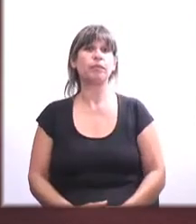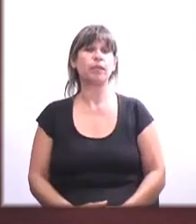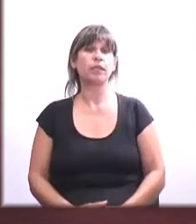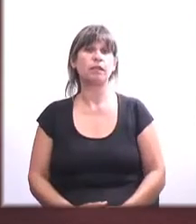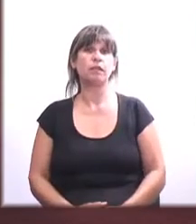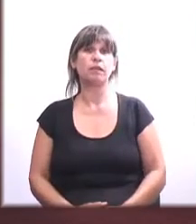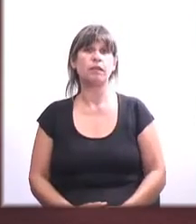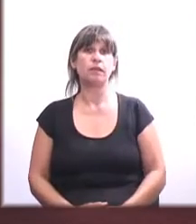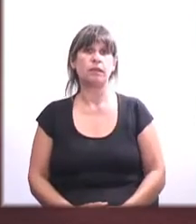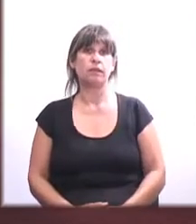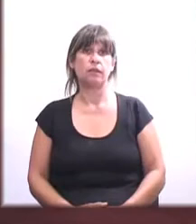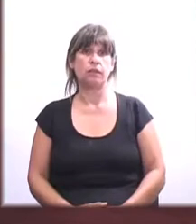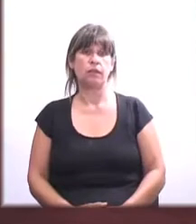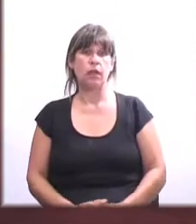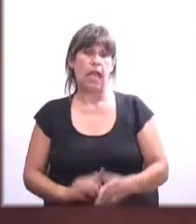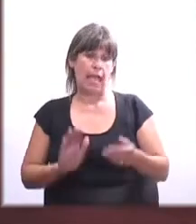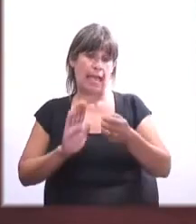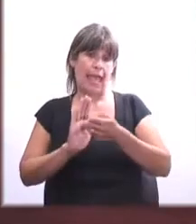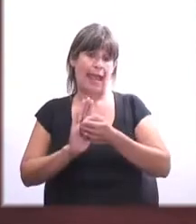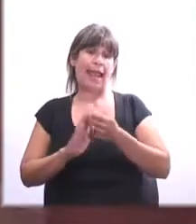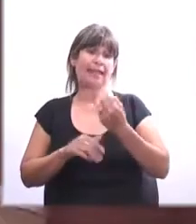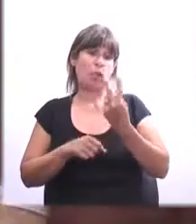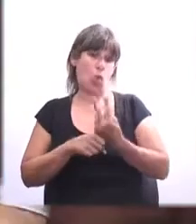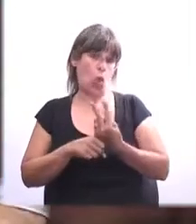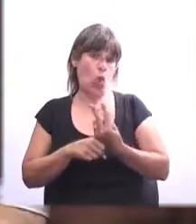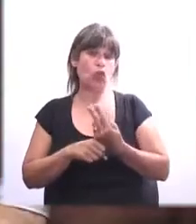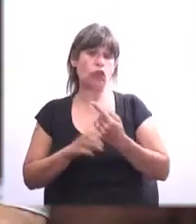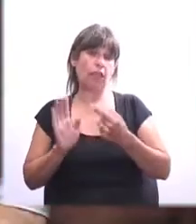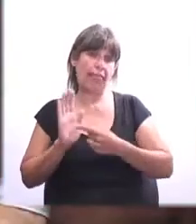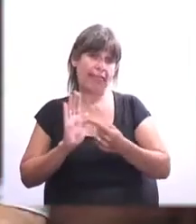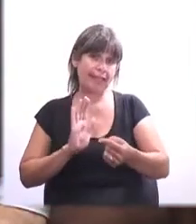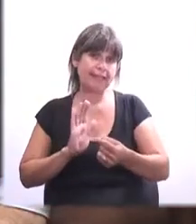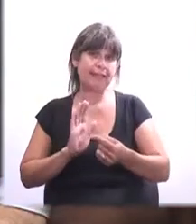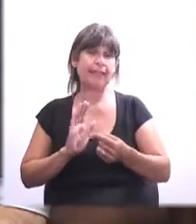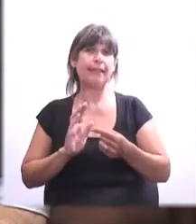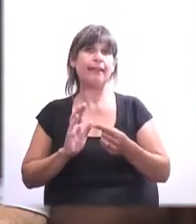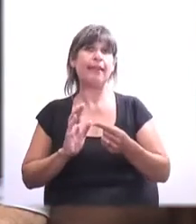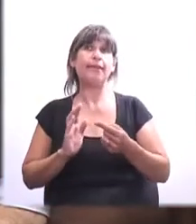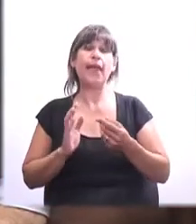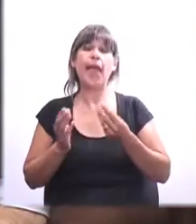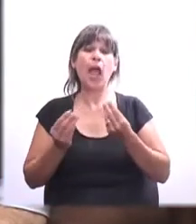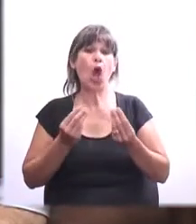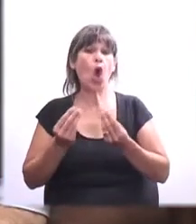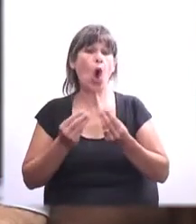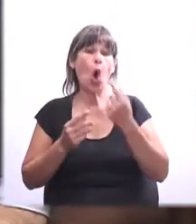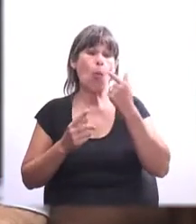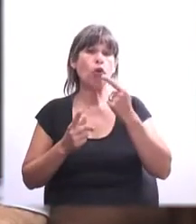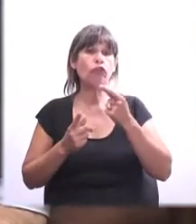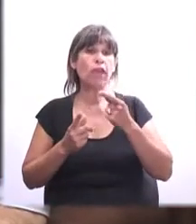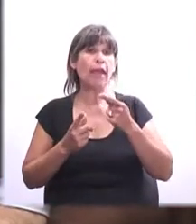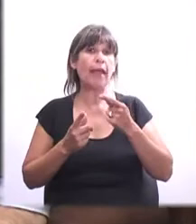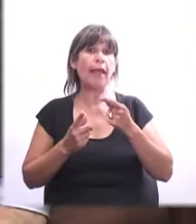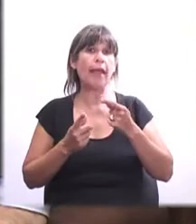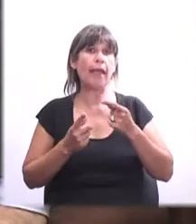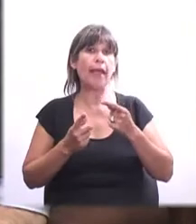siendo que el artículo 2, el que habla de cómo se distribuirán